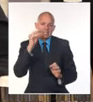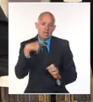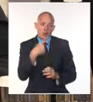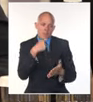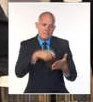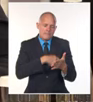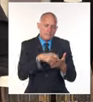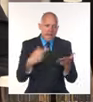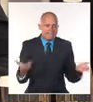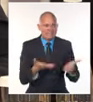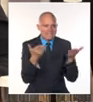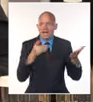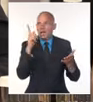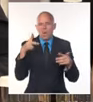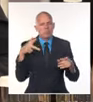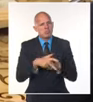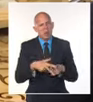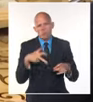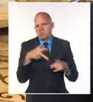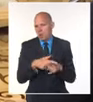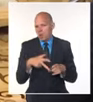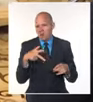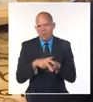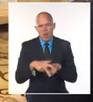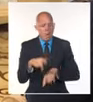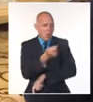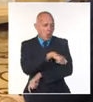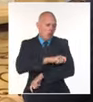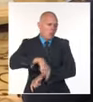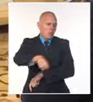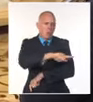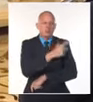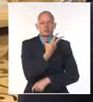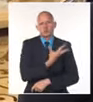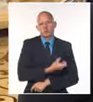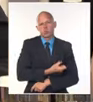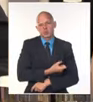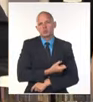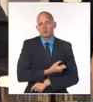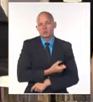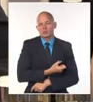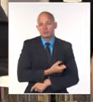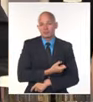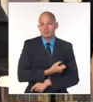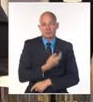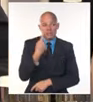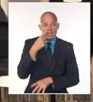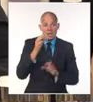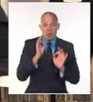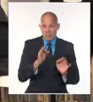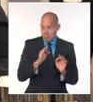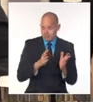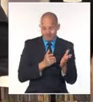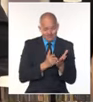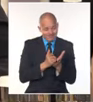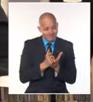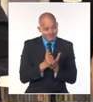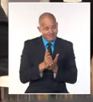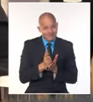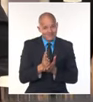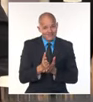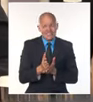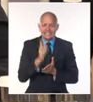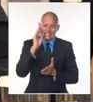desarrollo y hacer más difícil la vida cotidiana del pueblo. Bajo tales condiciones, la histórica